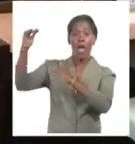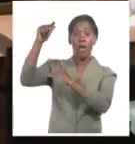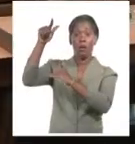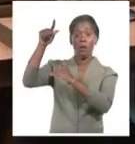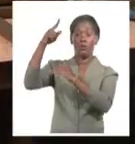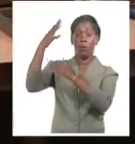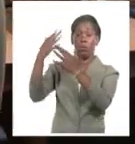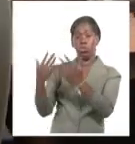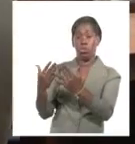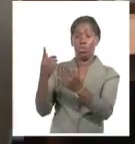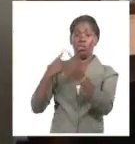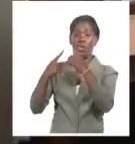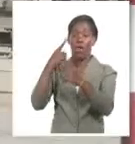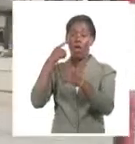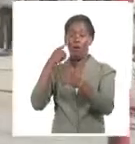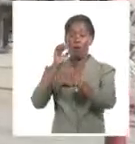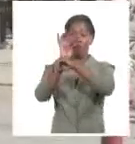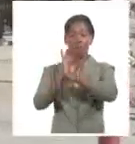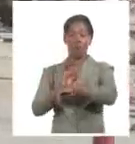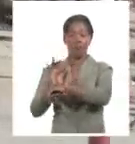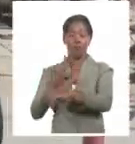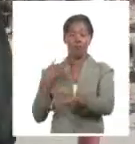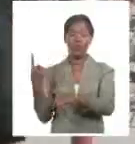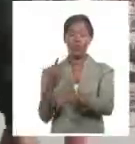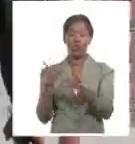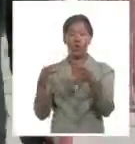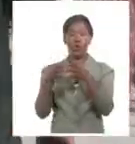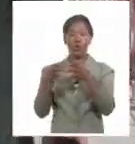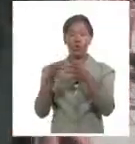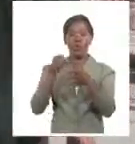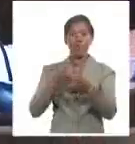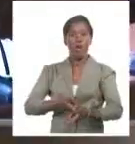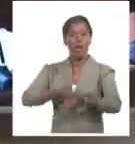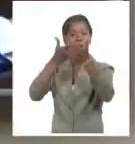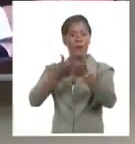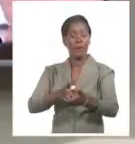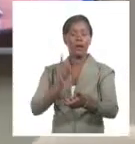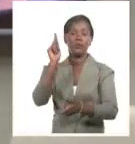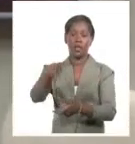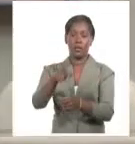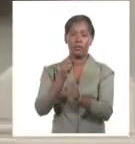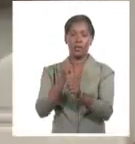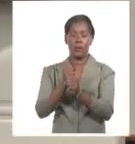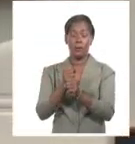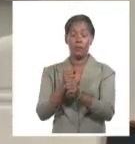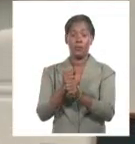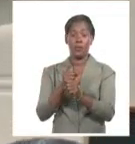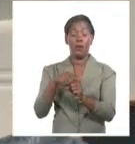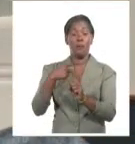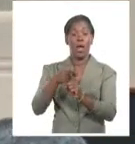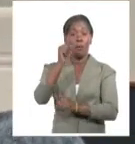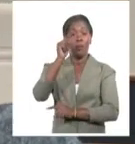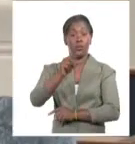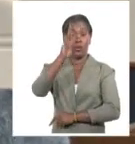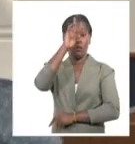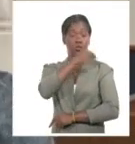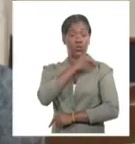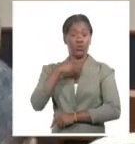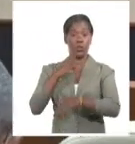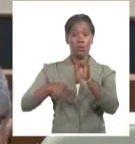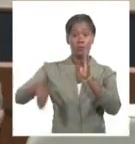bajo la estricta supervisión de las fuerzas de rescate y salvamento por su parte la viceministra de salud pública doctora tania